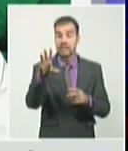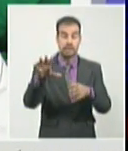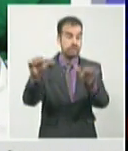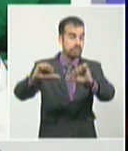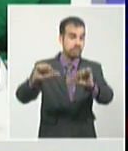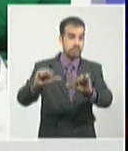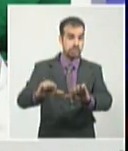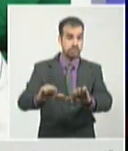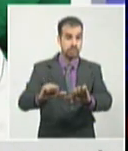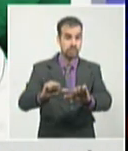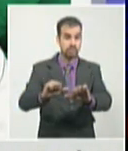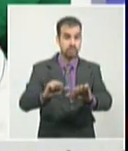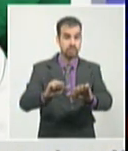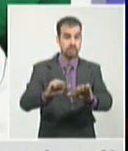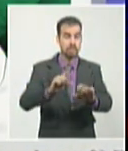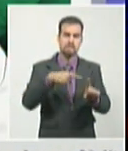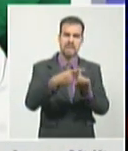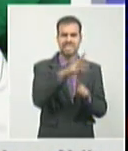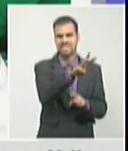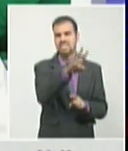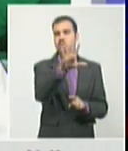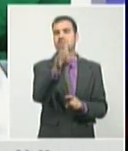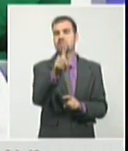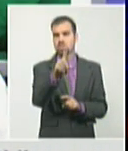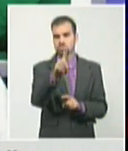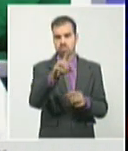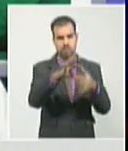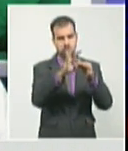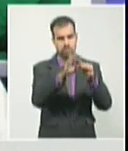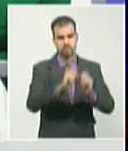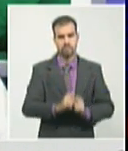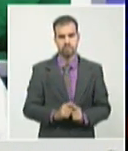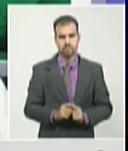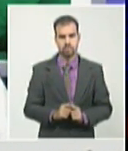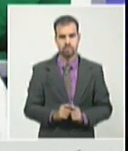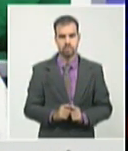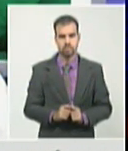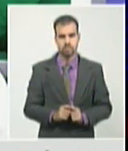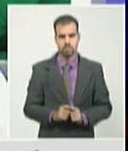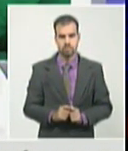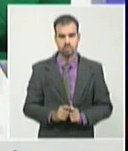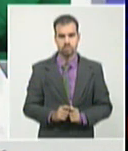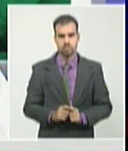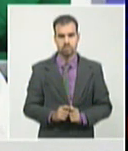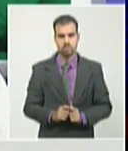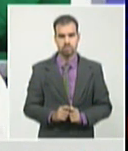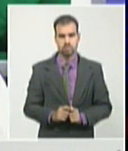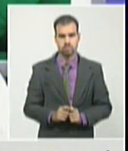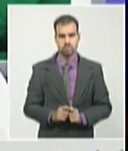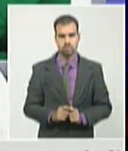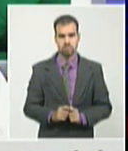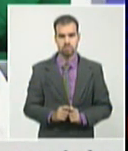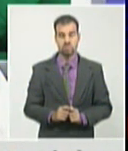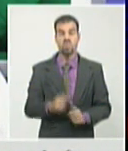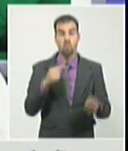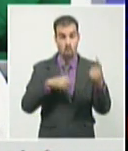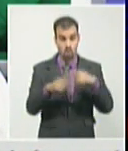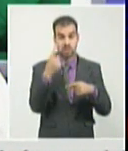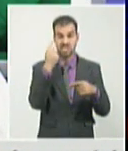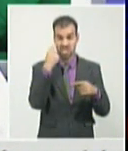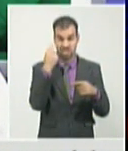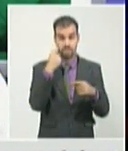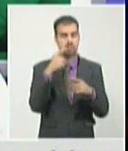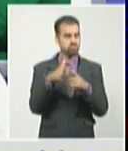351 grave 9 el día de hoy una cifra también elevada de